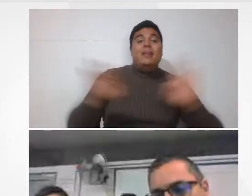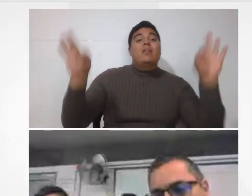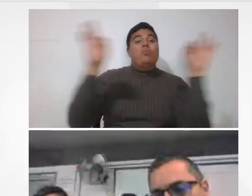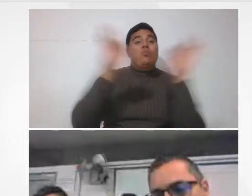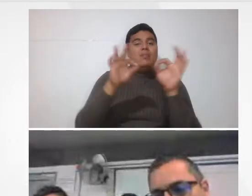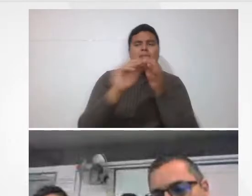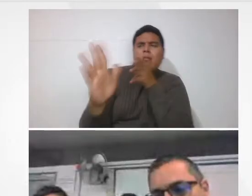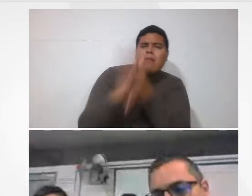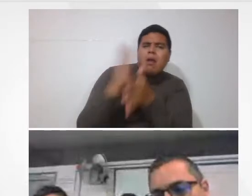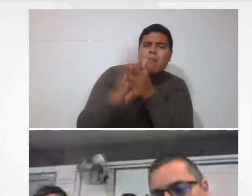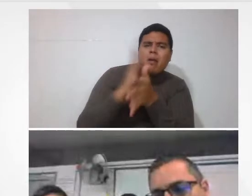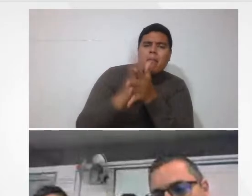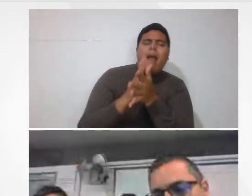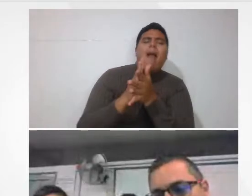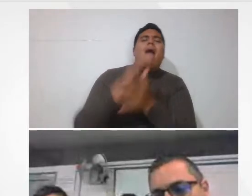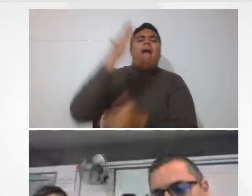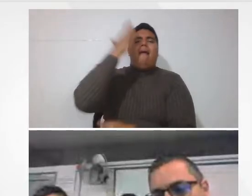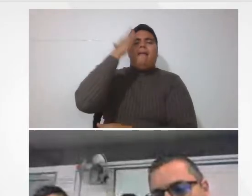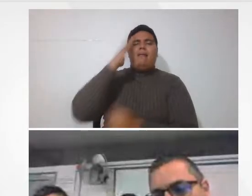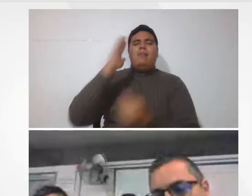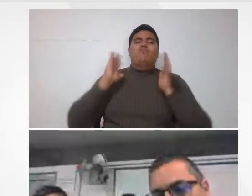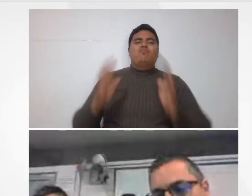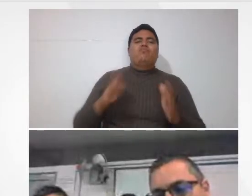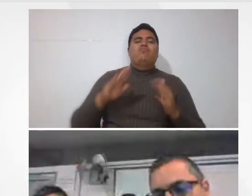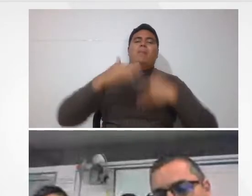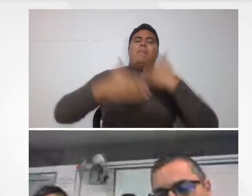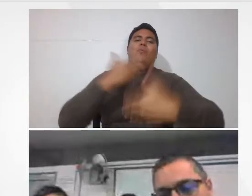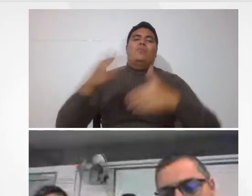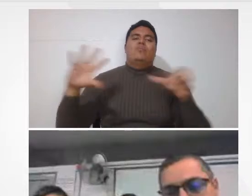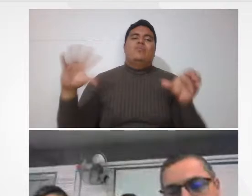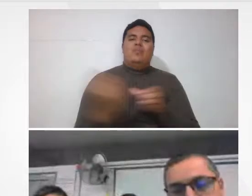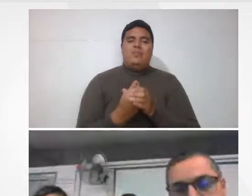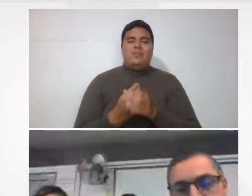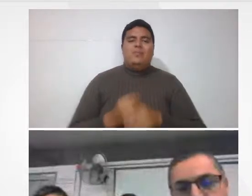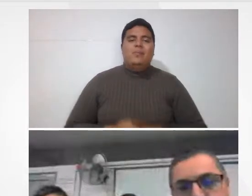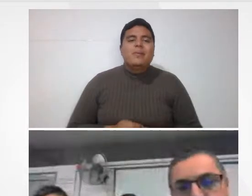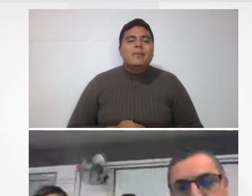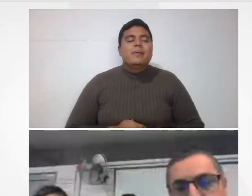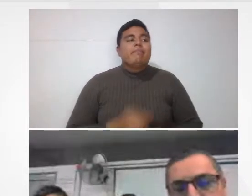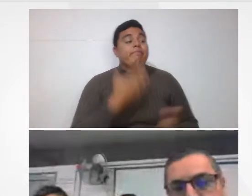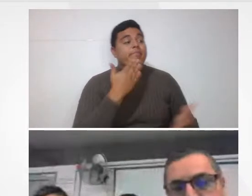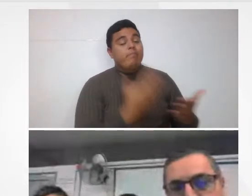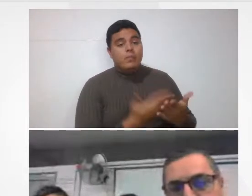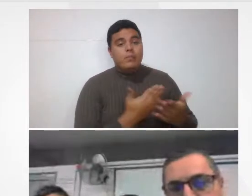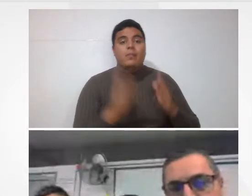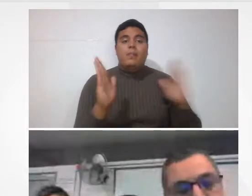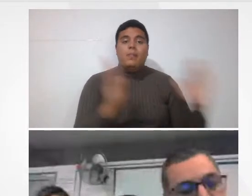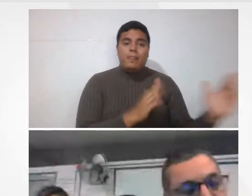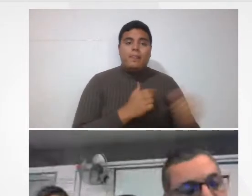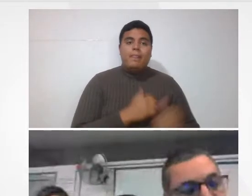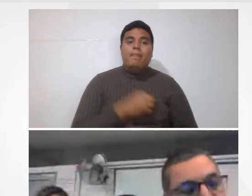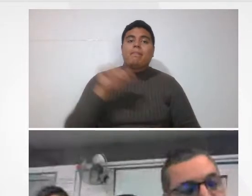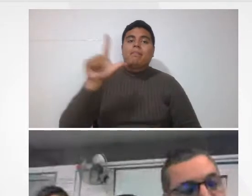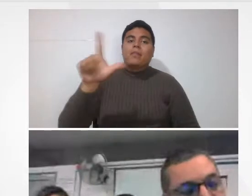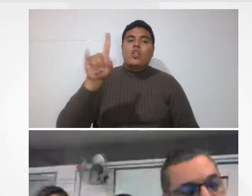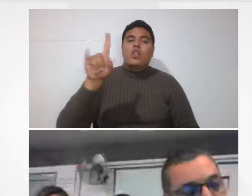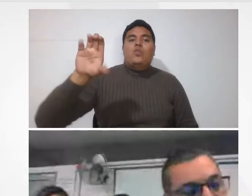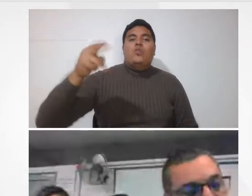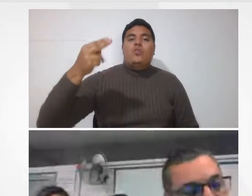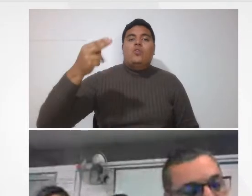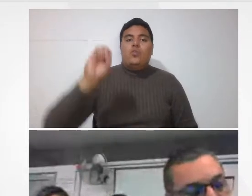Muchísimas gracias a Olga Cecilia. Y también por acá tenemos a Lucho Lozano. Dice, la Escuela Normal Superior Jorge